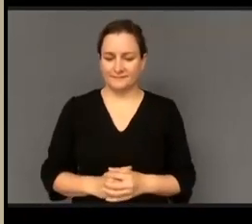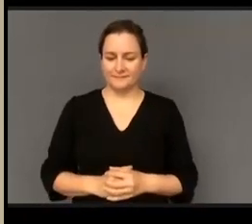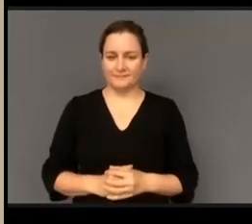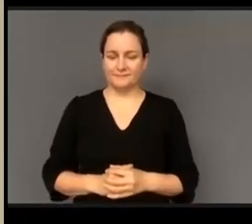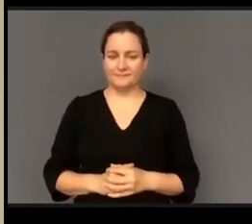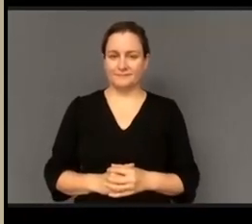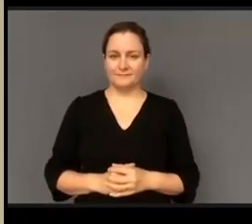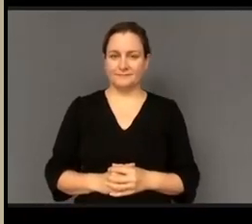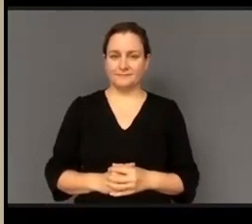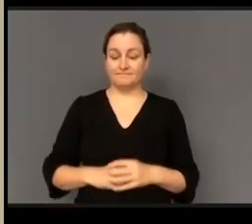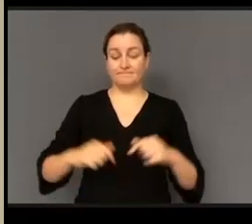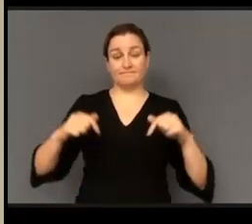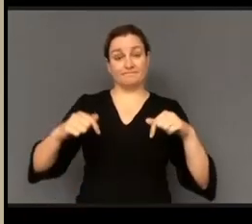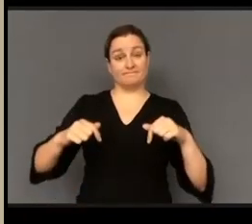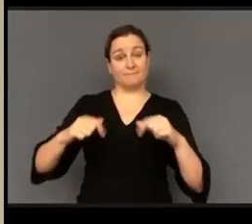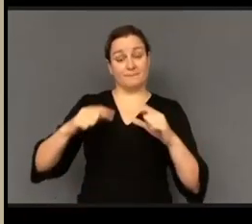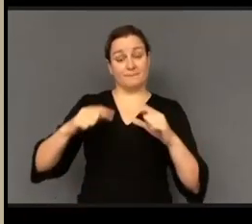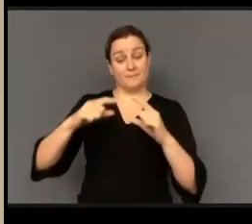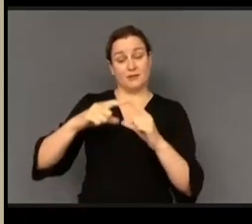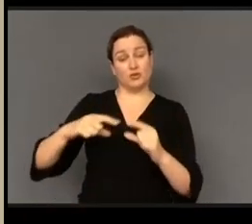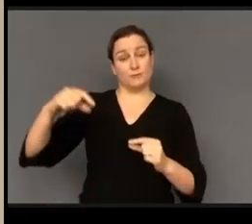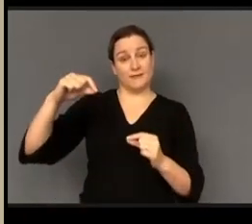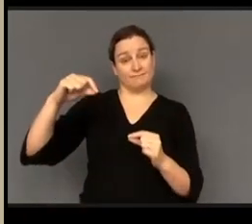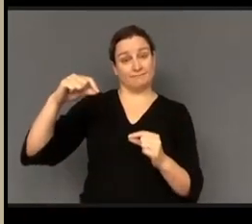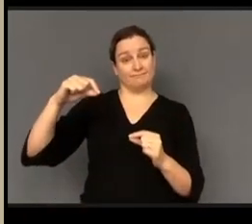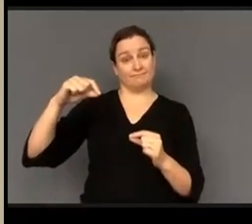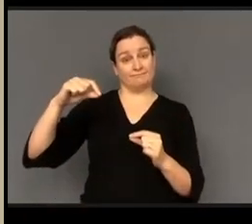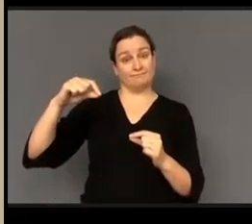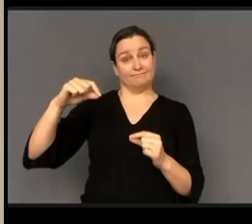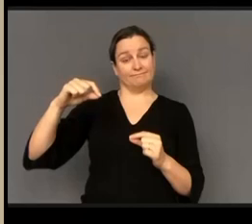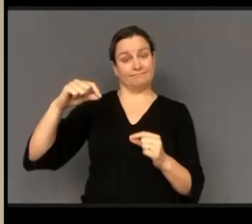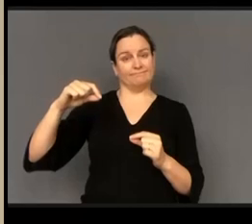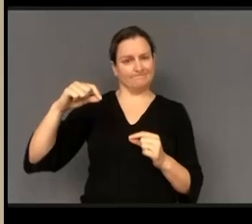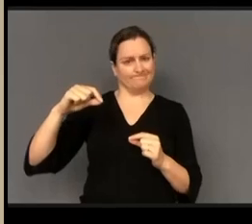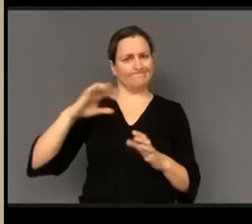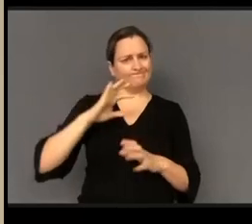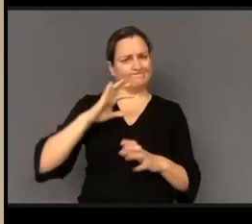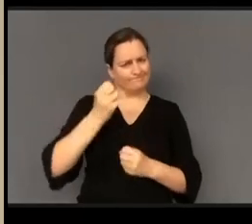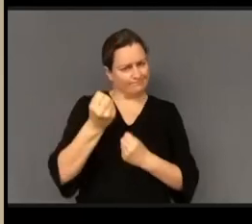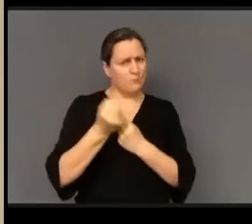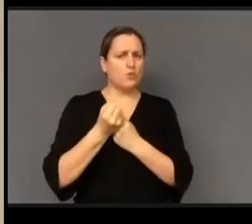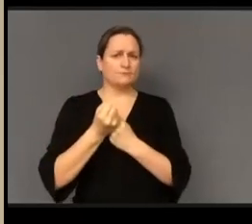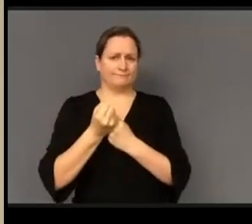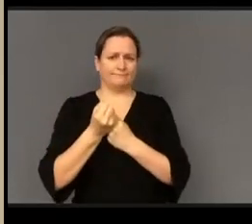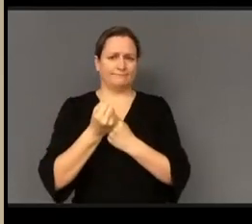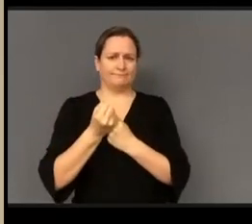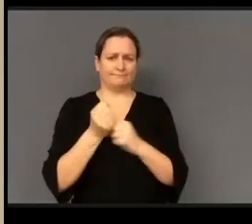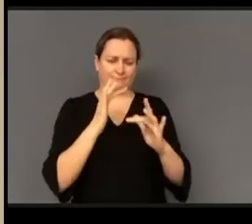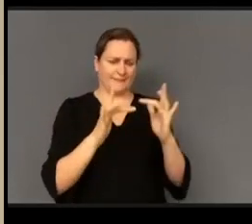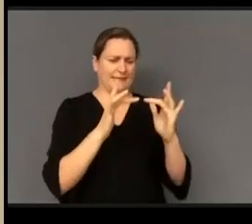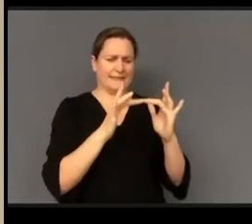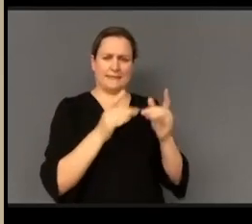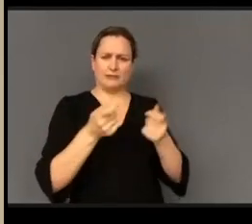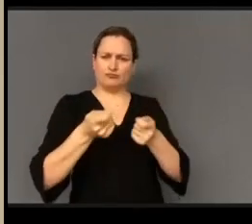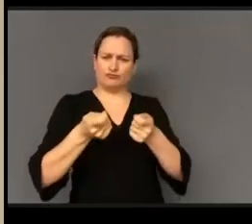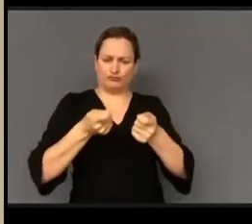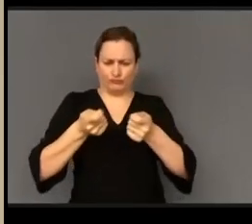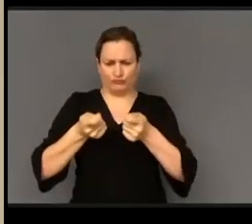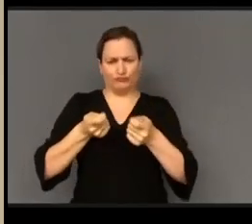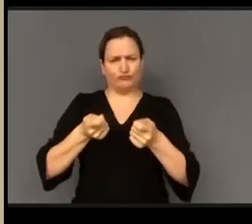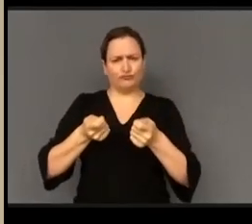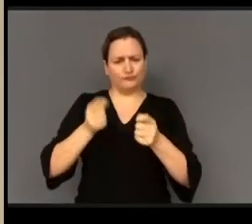Nuestro país apoya y sigue comprometido con la gobernanza de Internet a través de